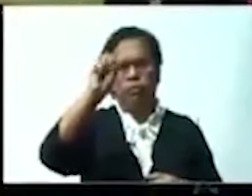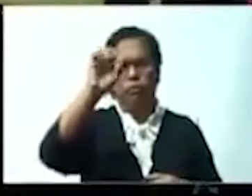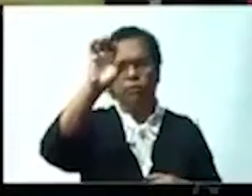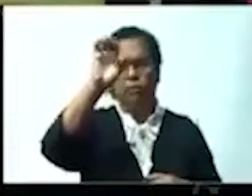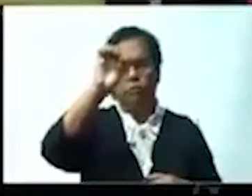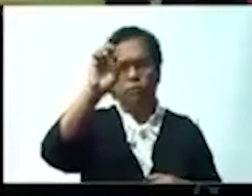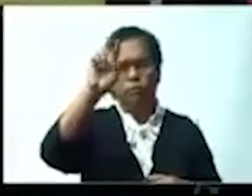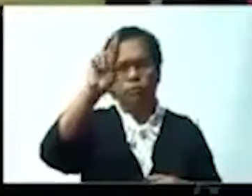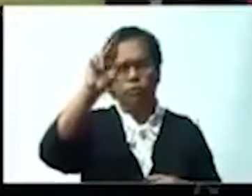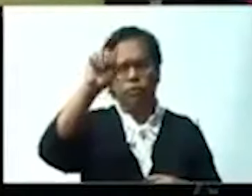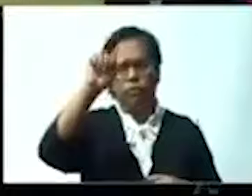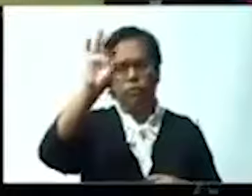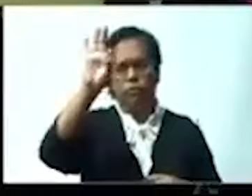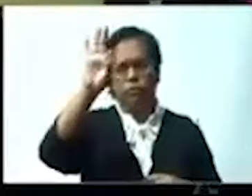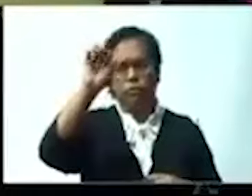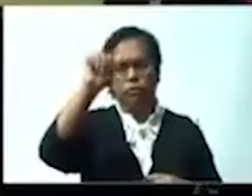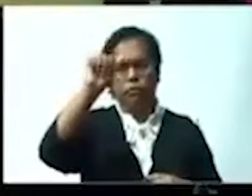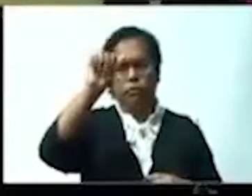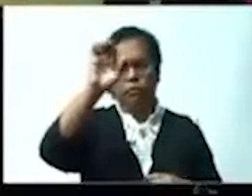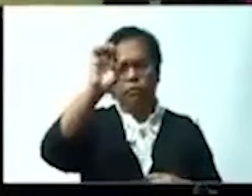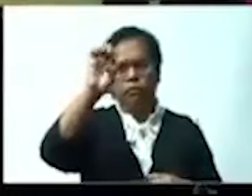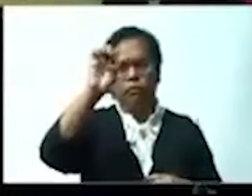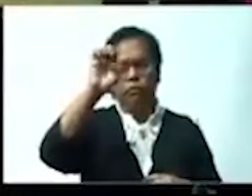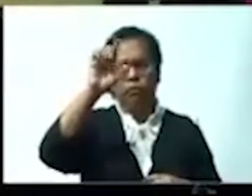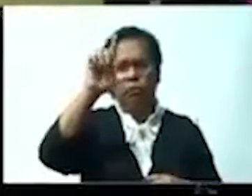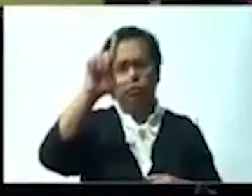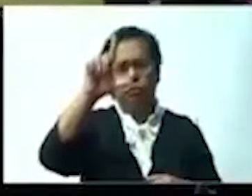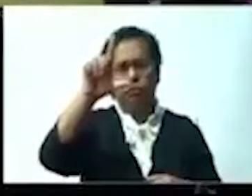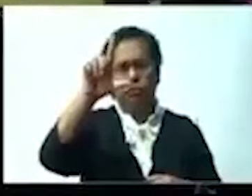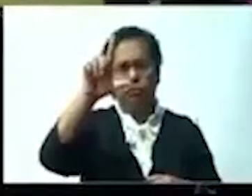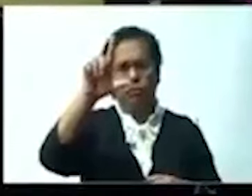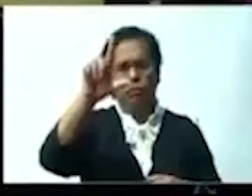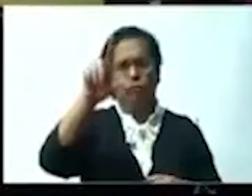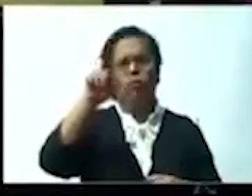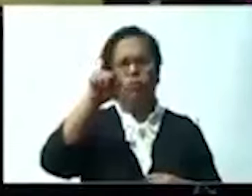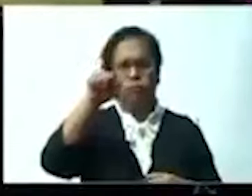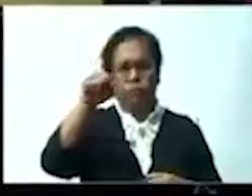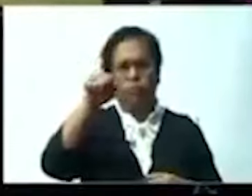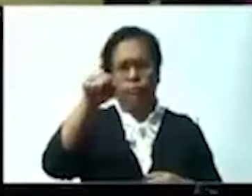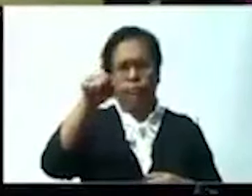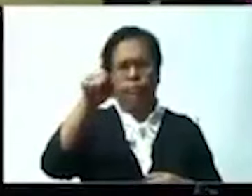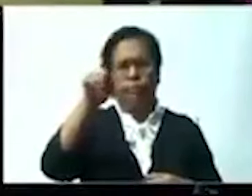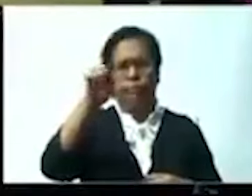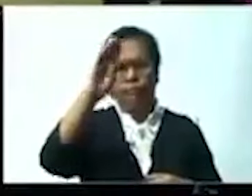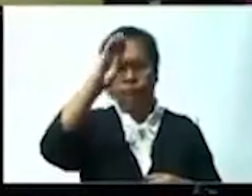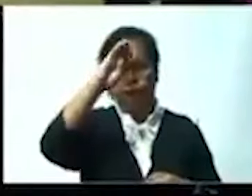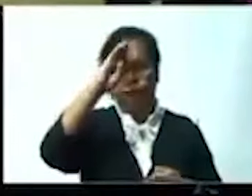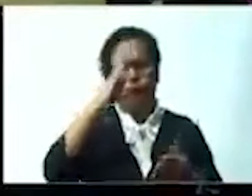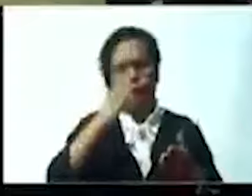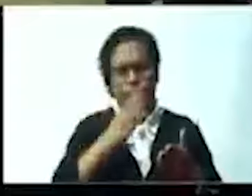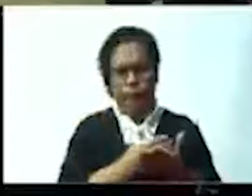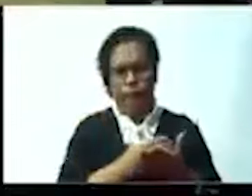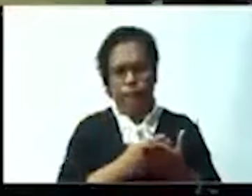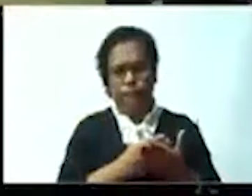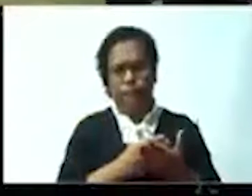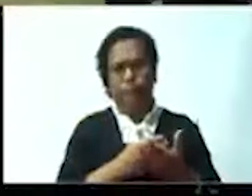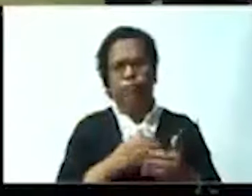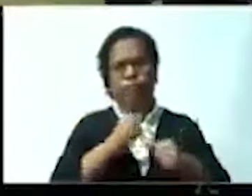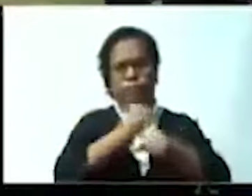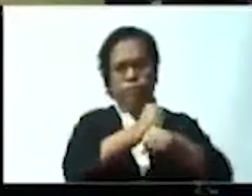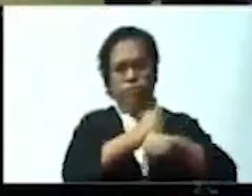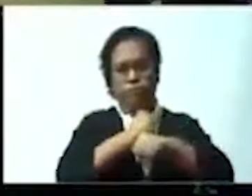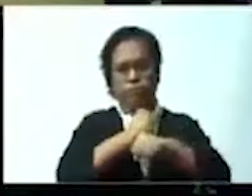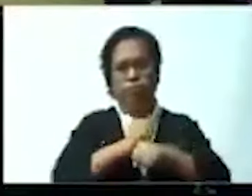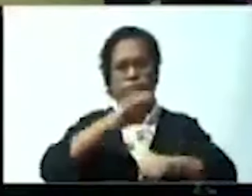era el padre, que en paz descanse, y hoy es el hijo. Esperemos que nos proteja el Espíritu Santo. Y los